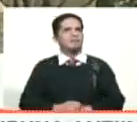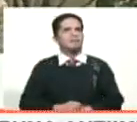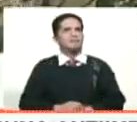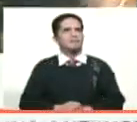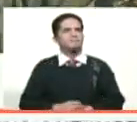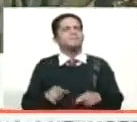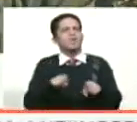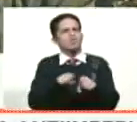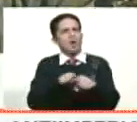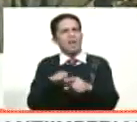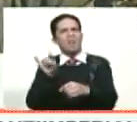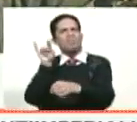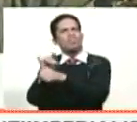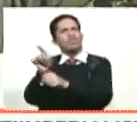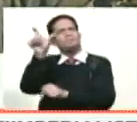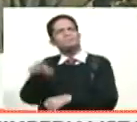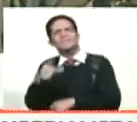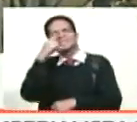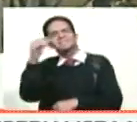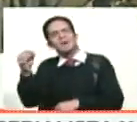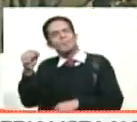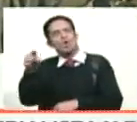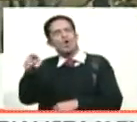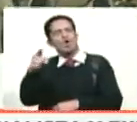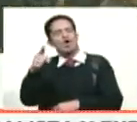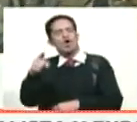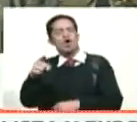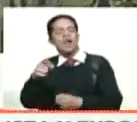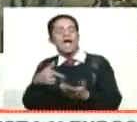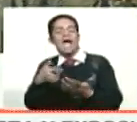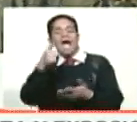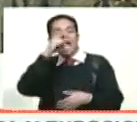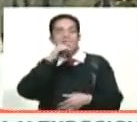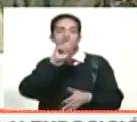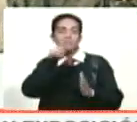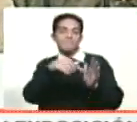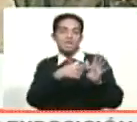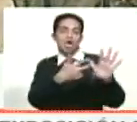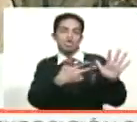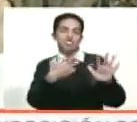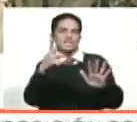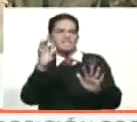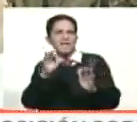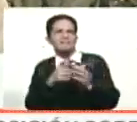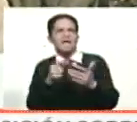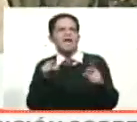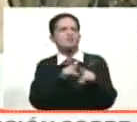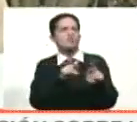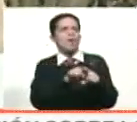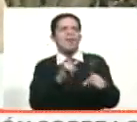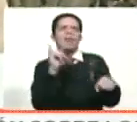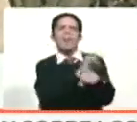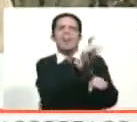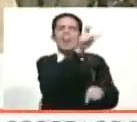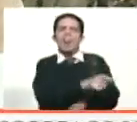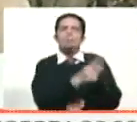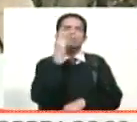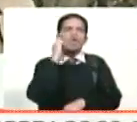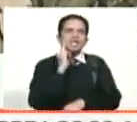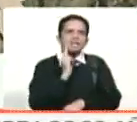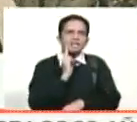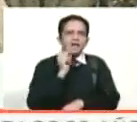como fue traicionado Zamora en 1860, como fue traicionado Bolívar en 1830,